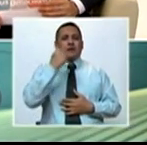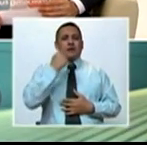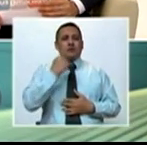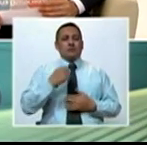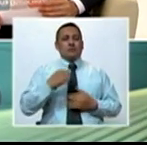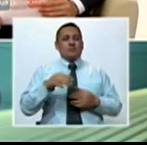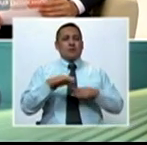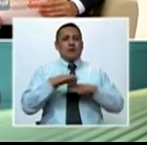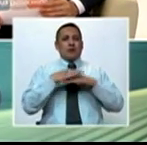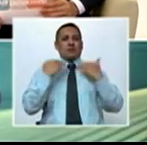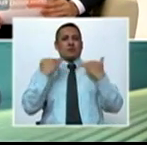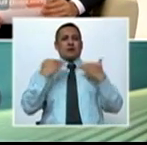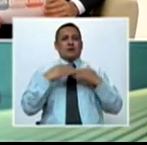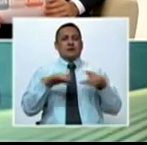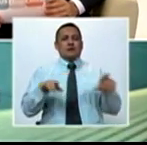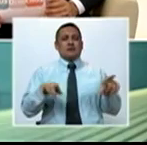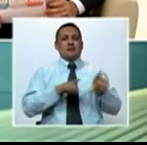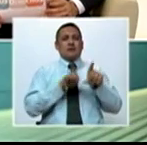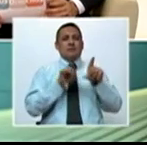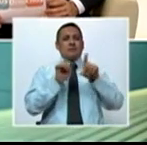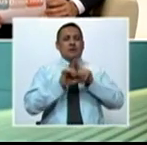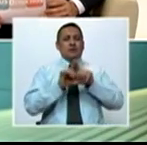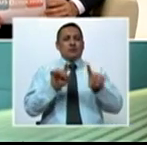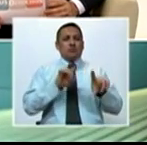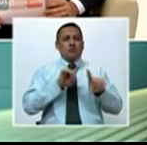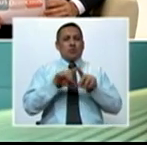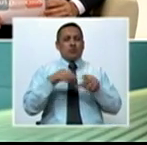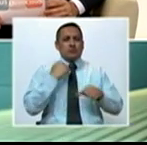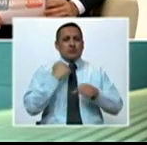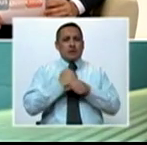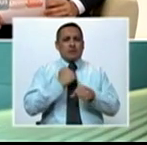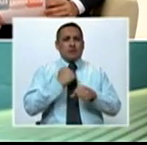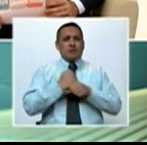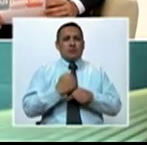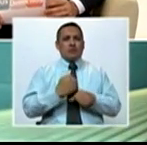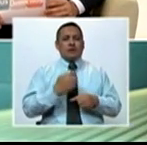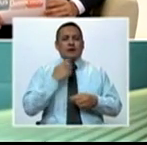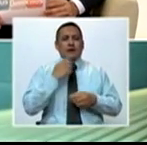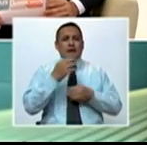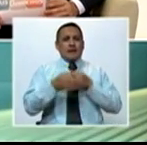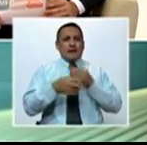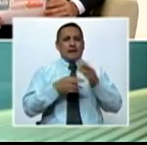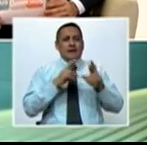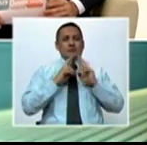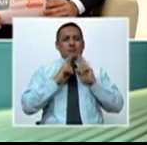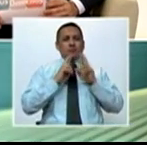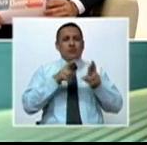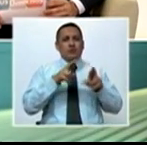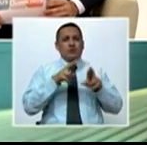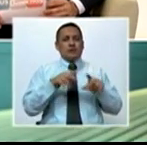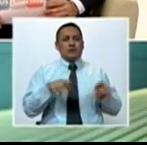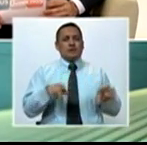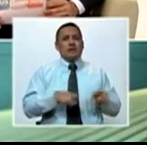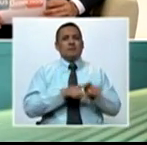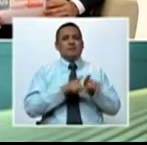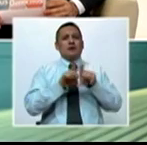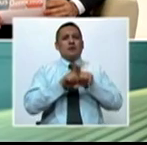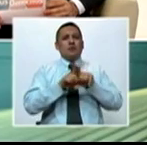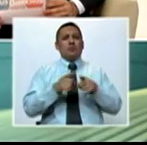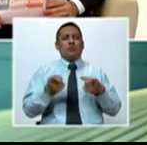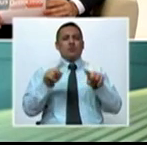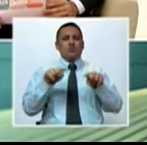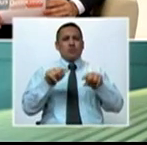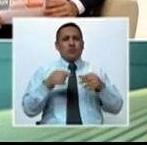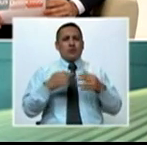derecho vulnerable y que no había una acción que responder. Entonces, ya cuando